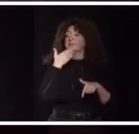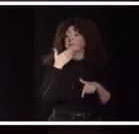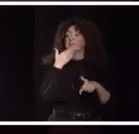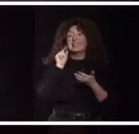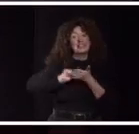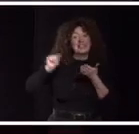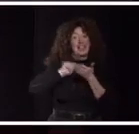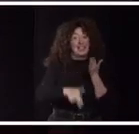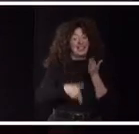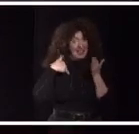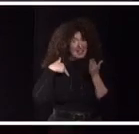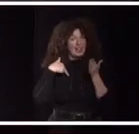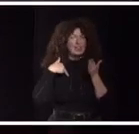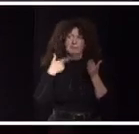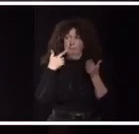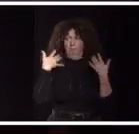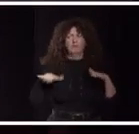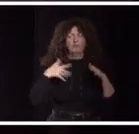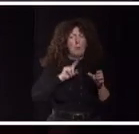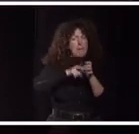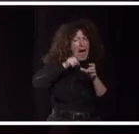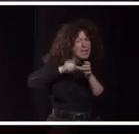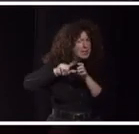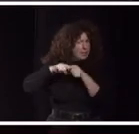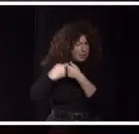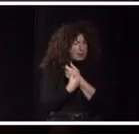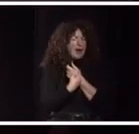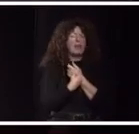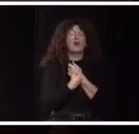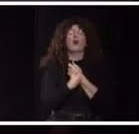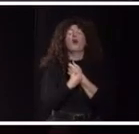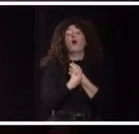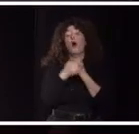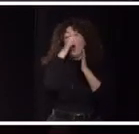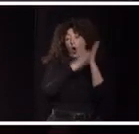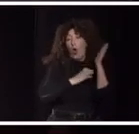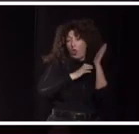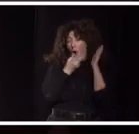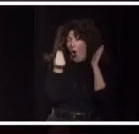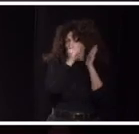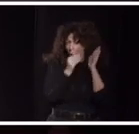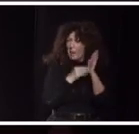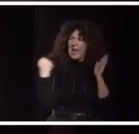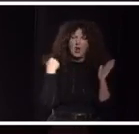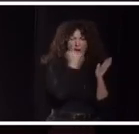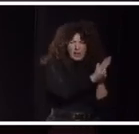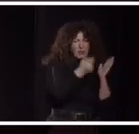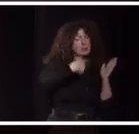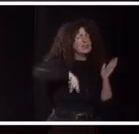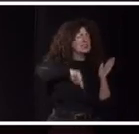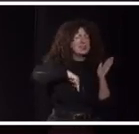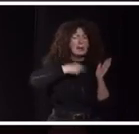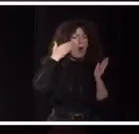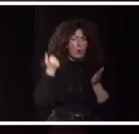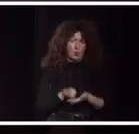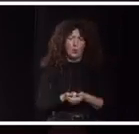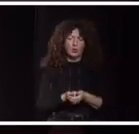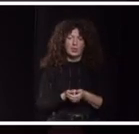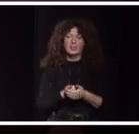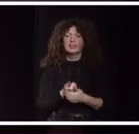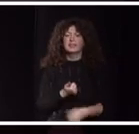dicho, bueno, la gran participación y el refrendo del documento que ha tenido, podemos estar muy, muy orgullosas.